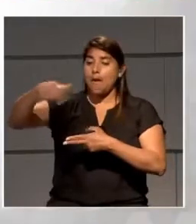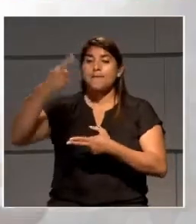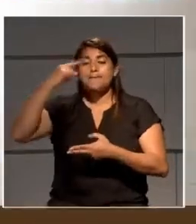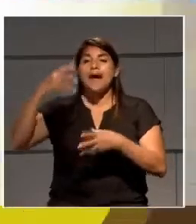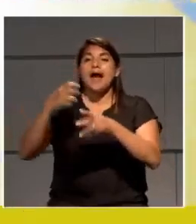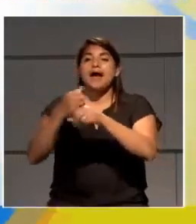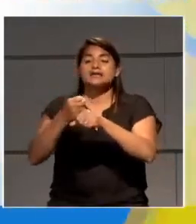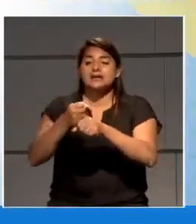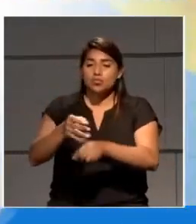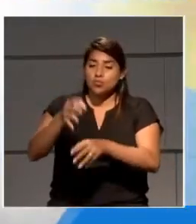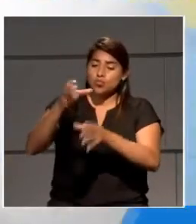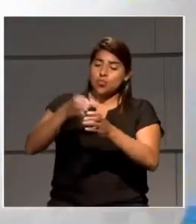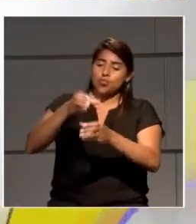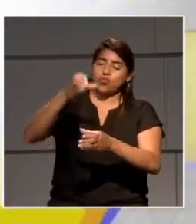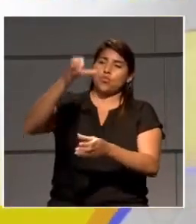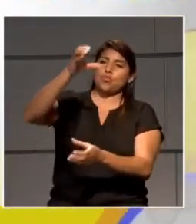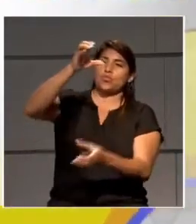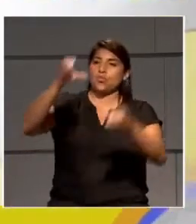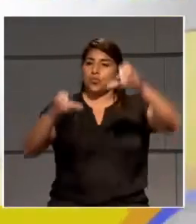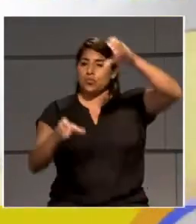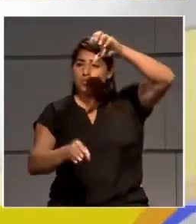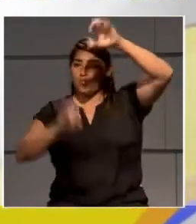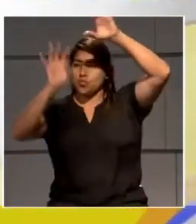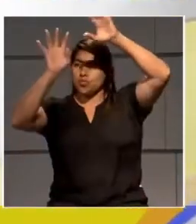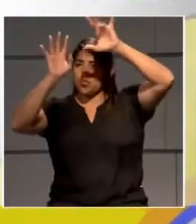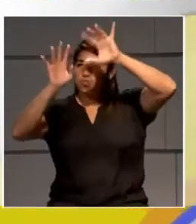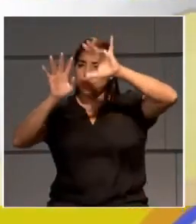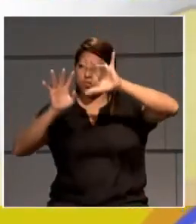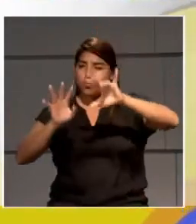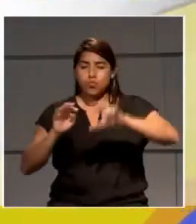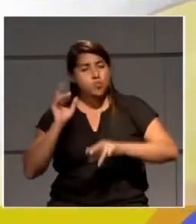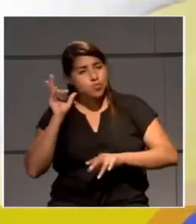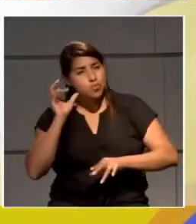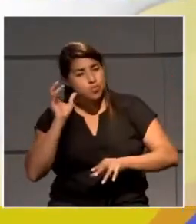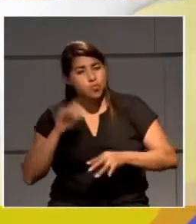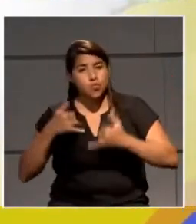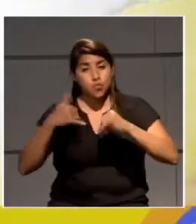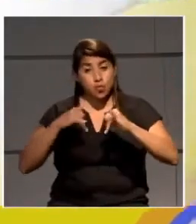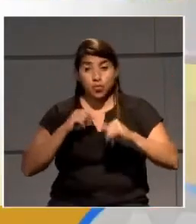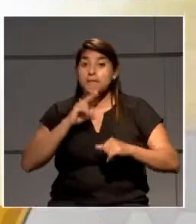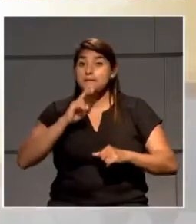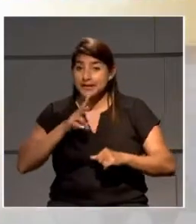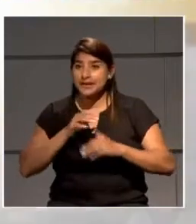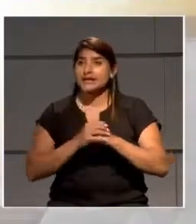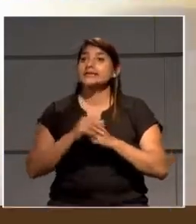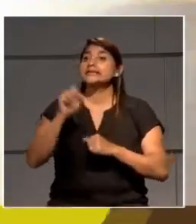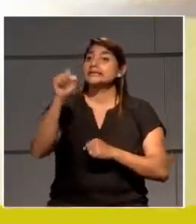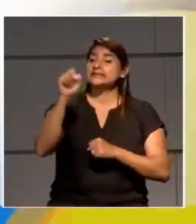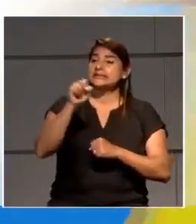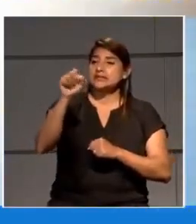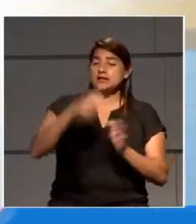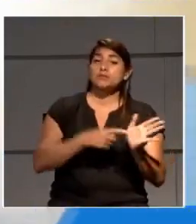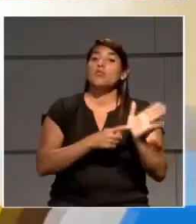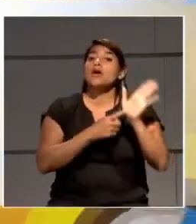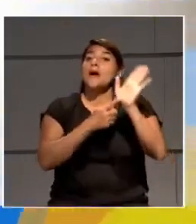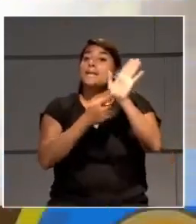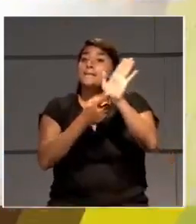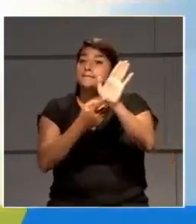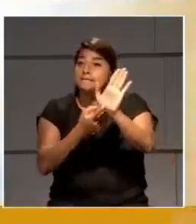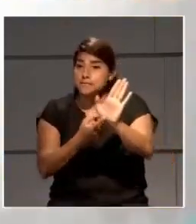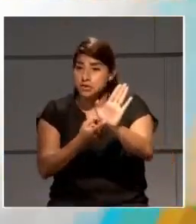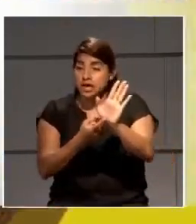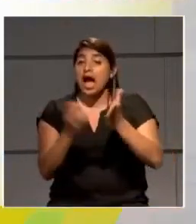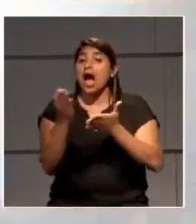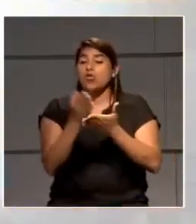ese palito de lluvia que Plug hoy nos propone, Nayu. Sí, vea, voy a enseñar aquí